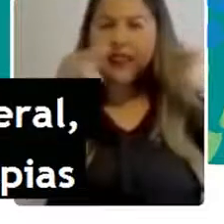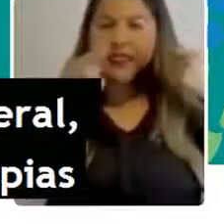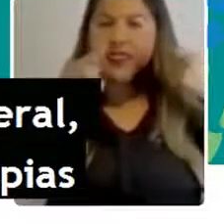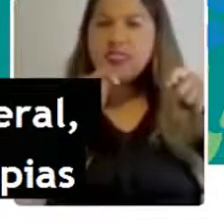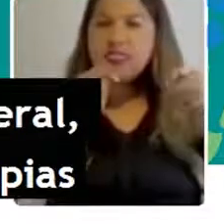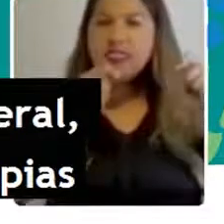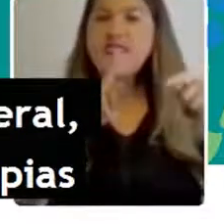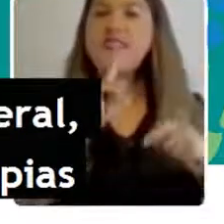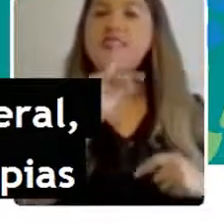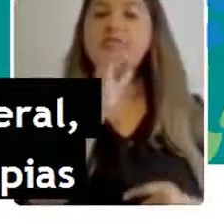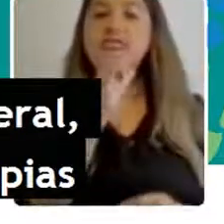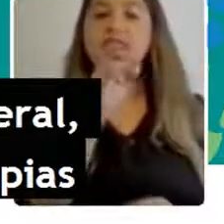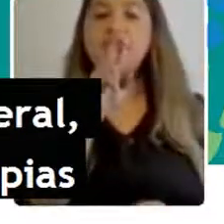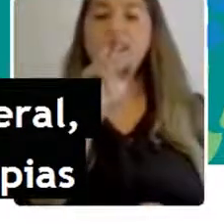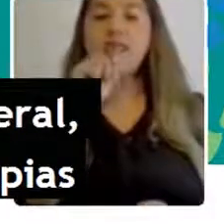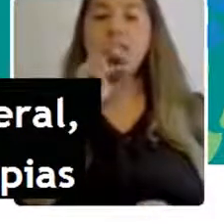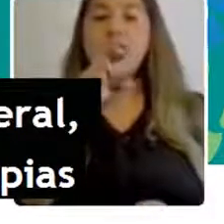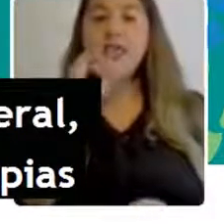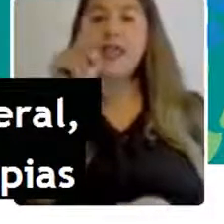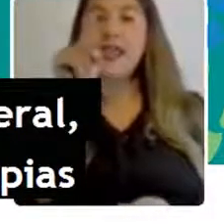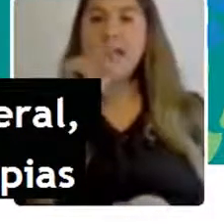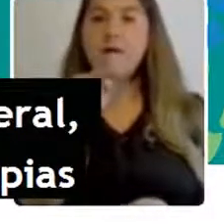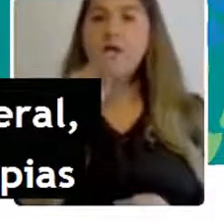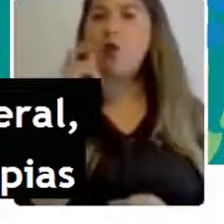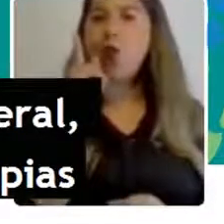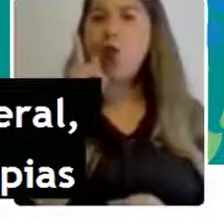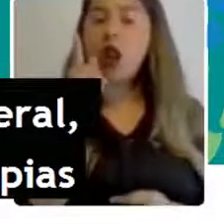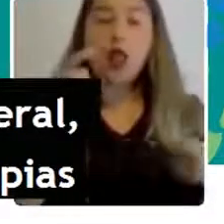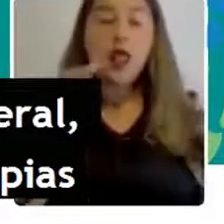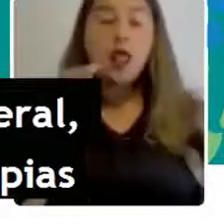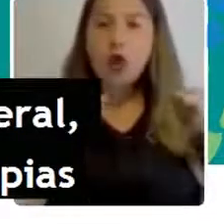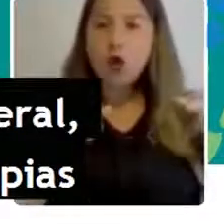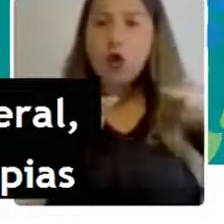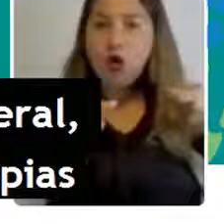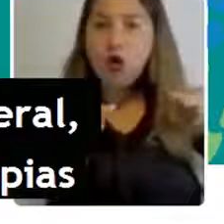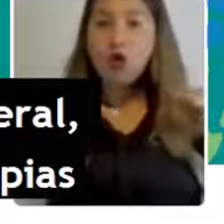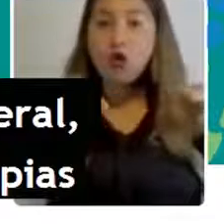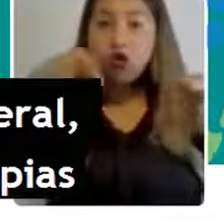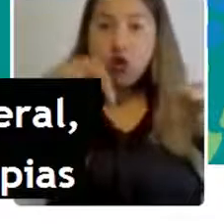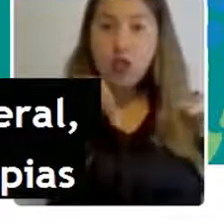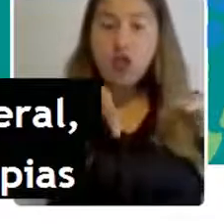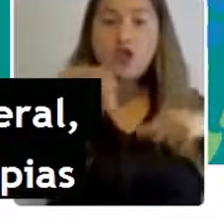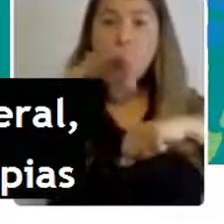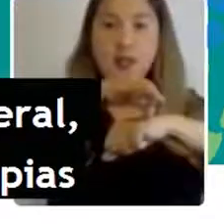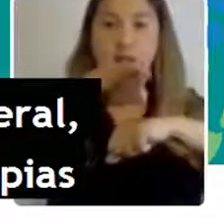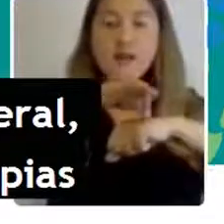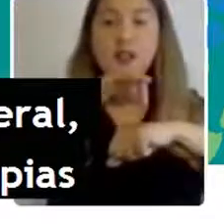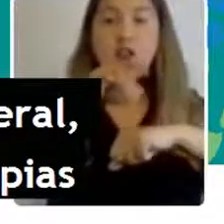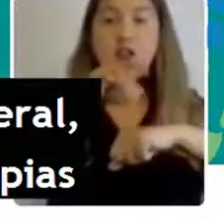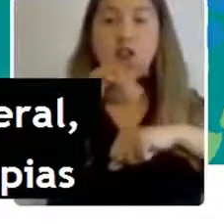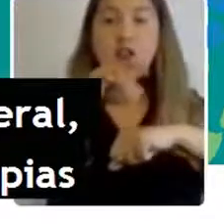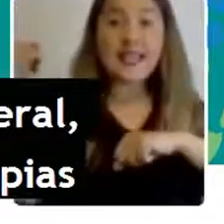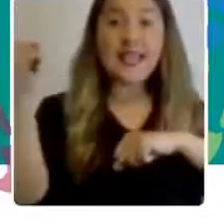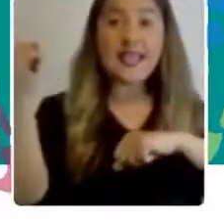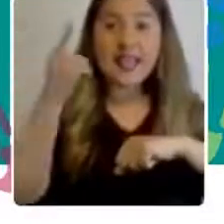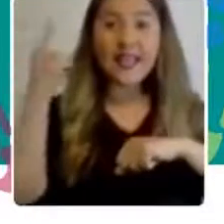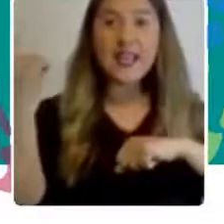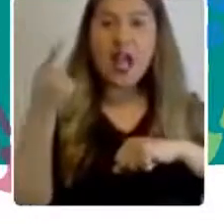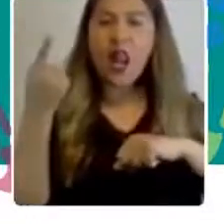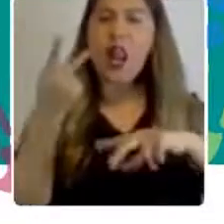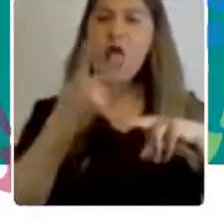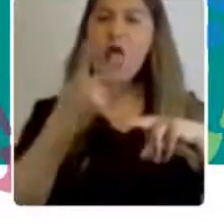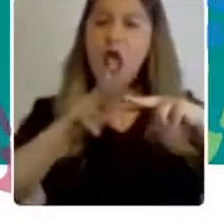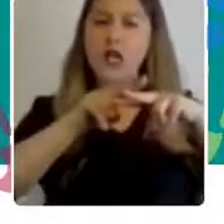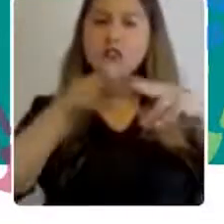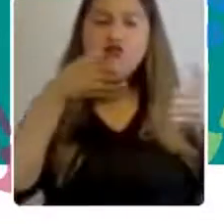pacientes, el costo de estos medicamentos en general genera barreras de acceso para las terapias